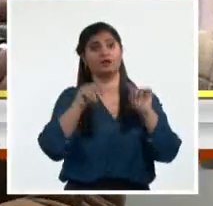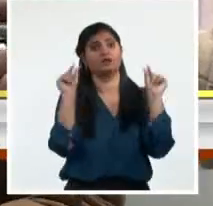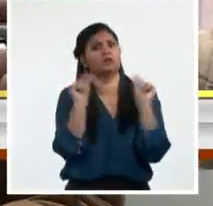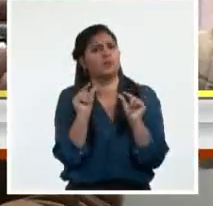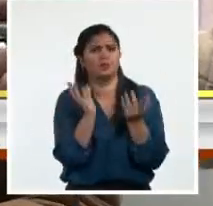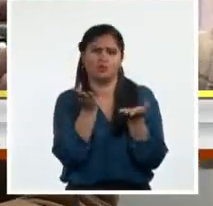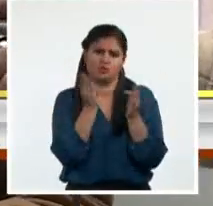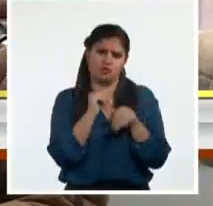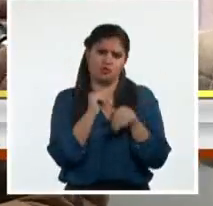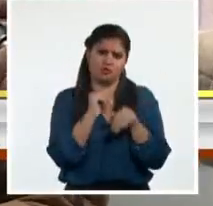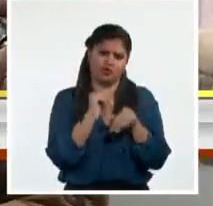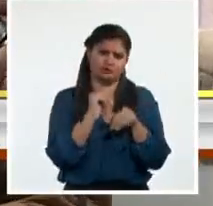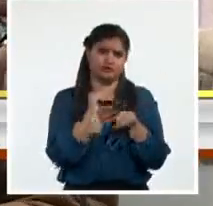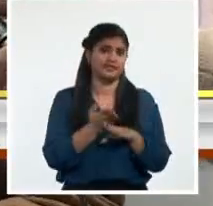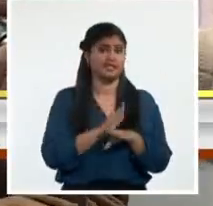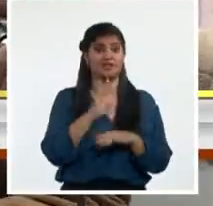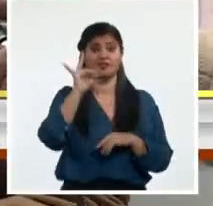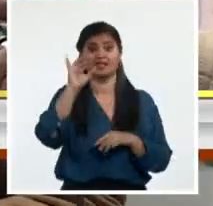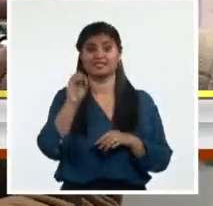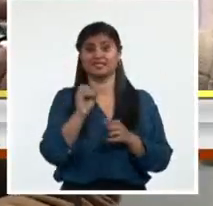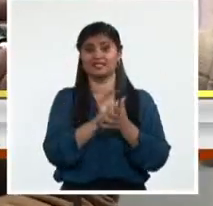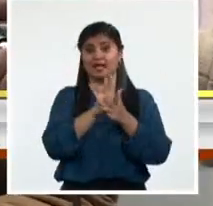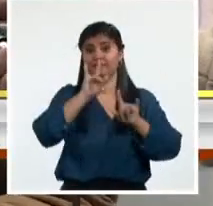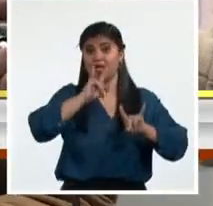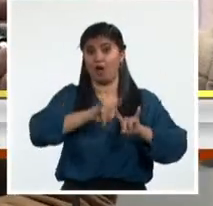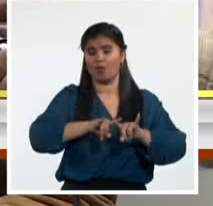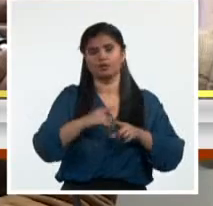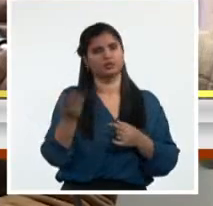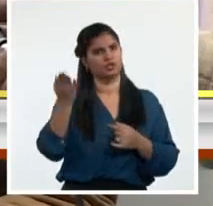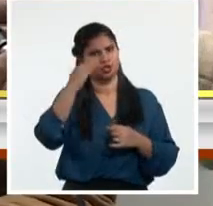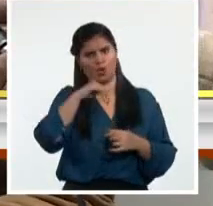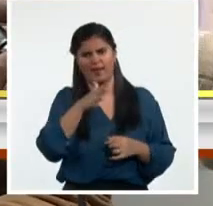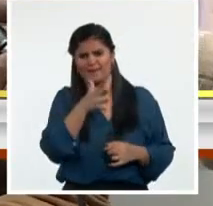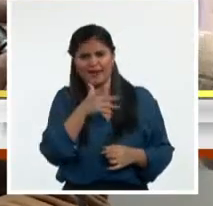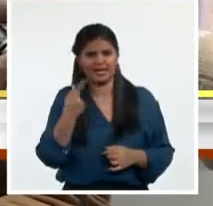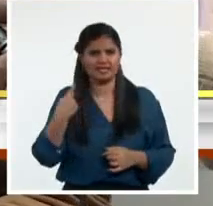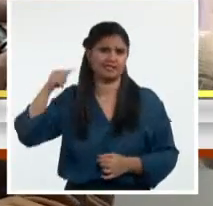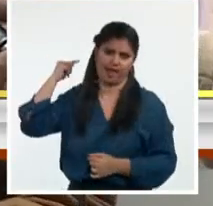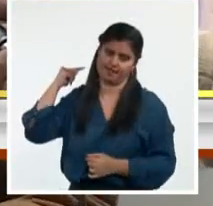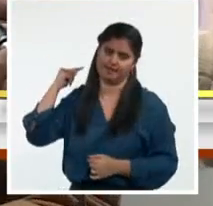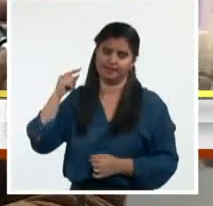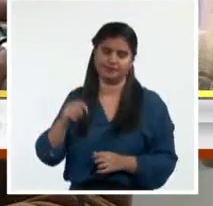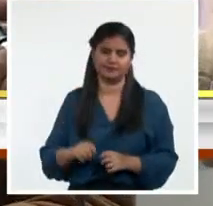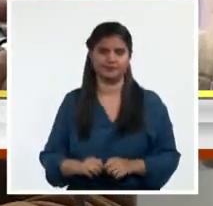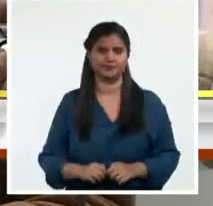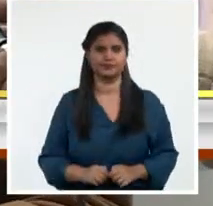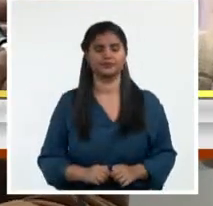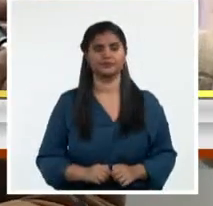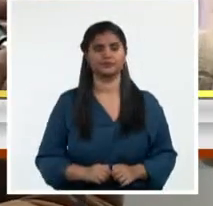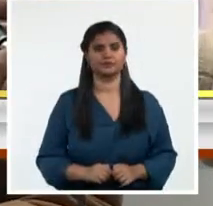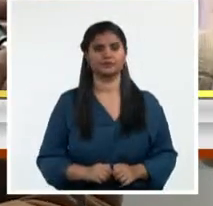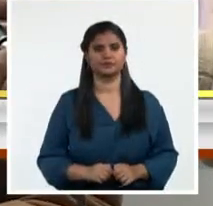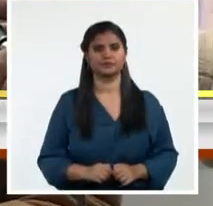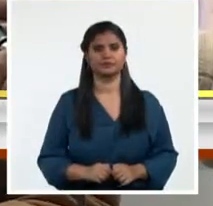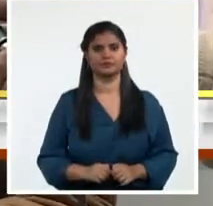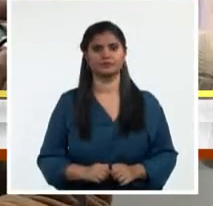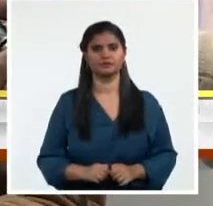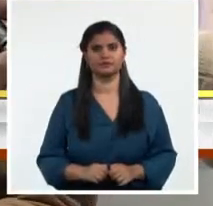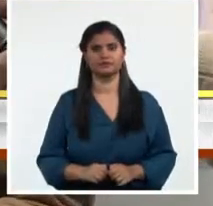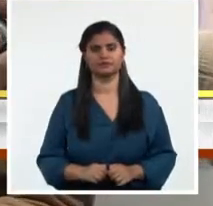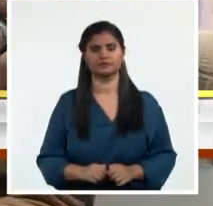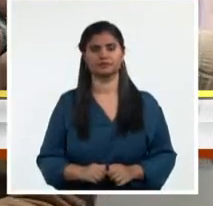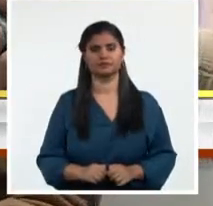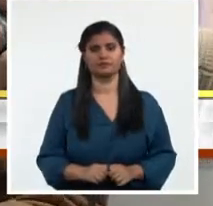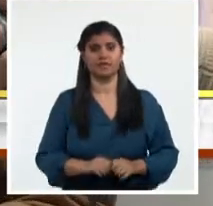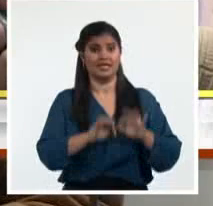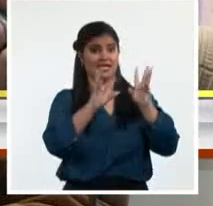es aproximadamente 70 megawatts mira a la que tuvimos el día de ayer, porque la disponibilidad y la demanda están muy similares,